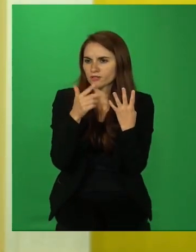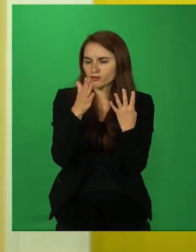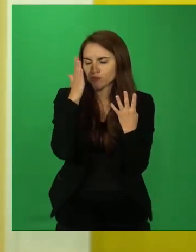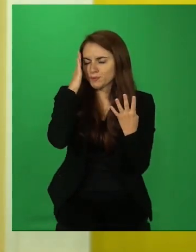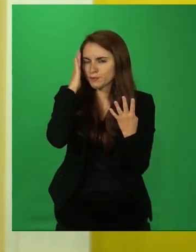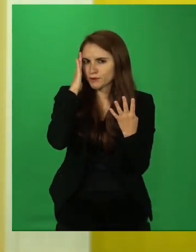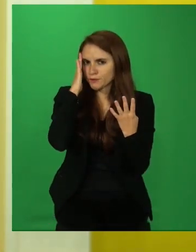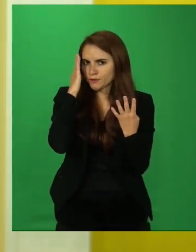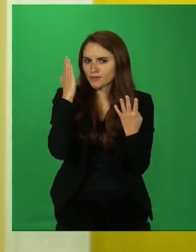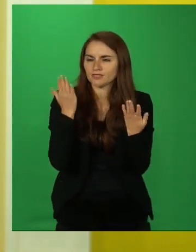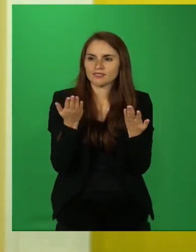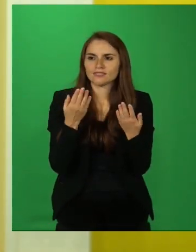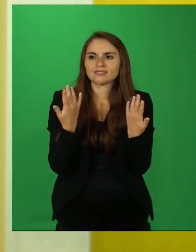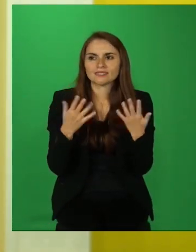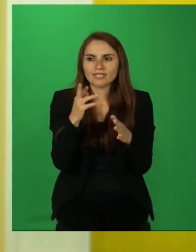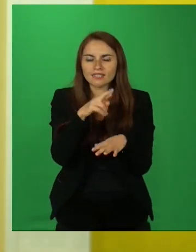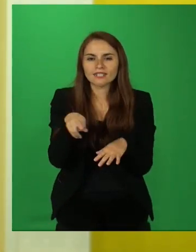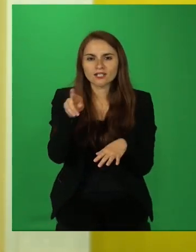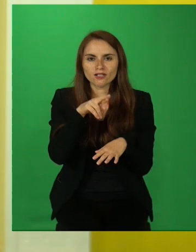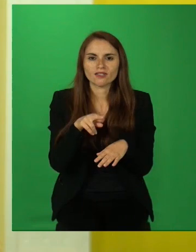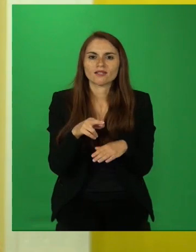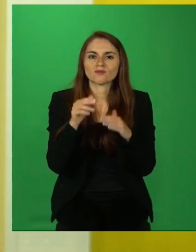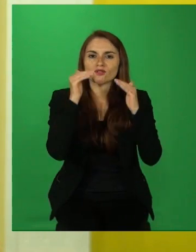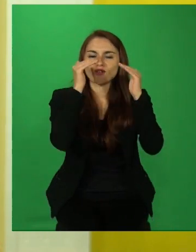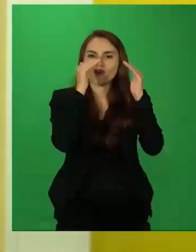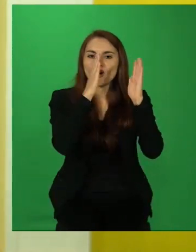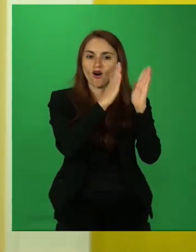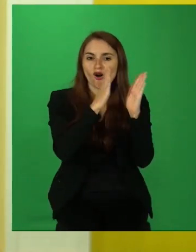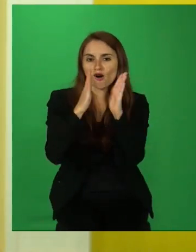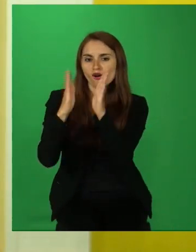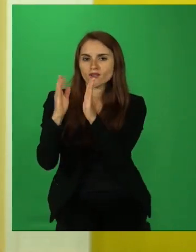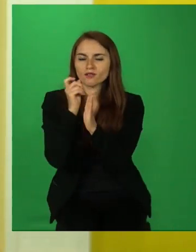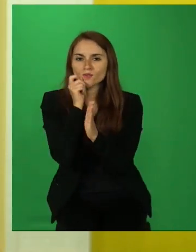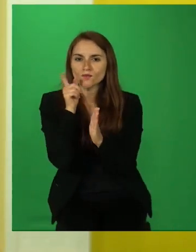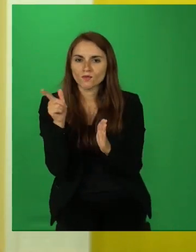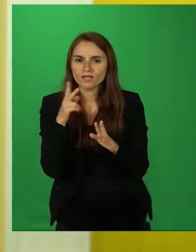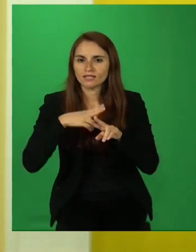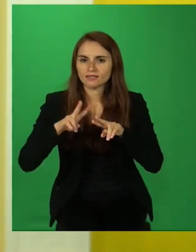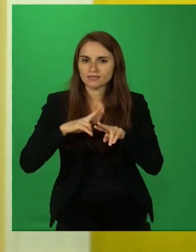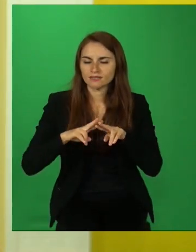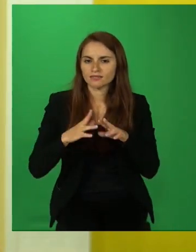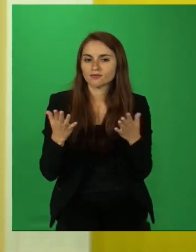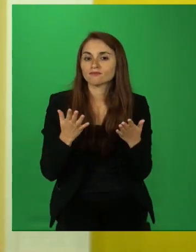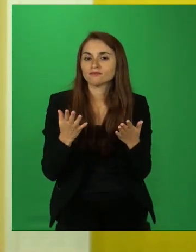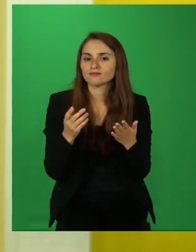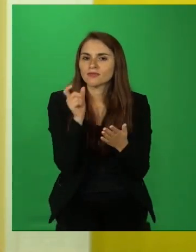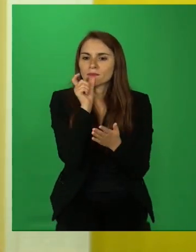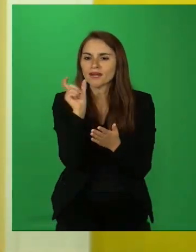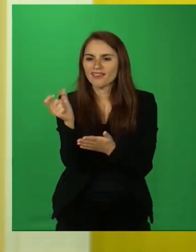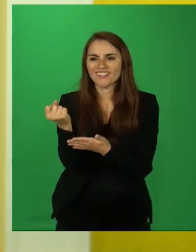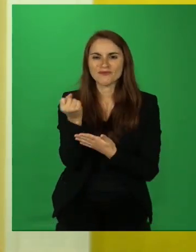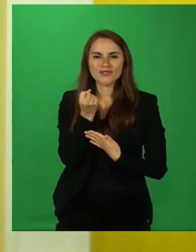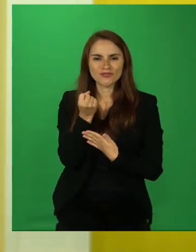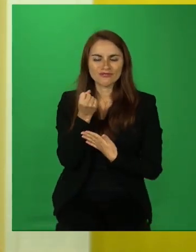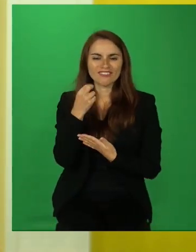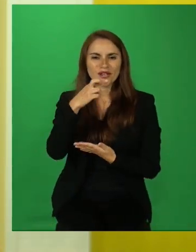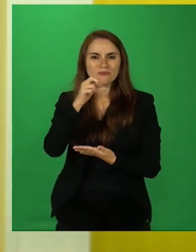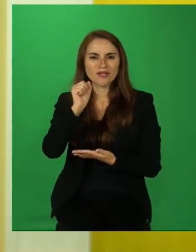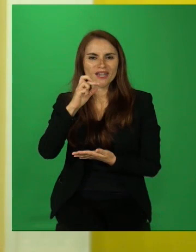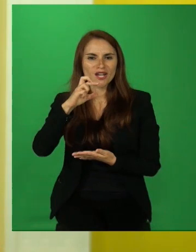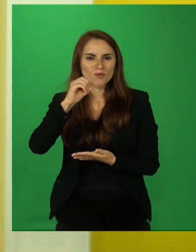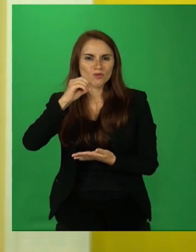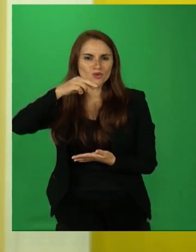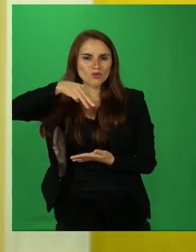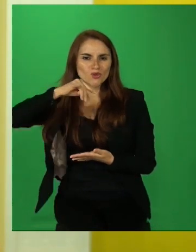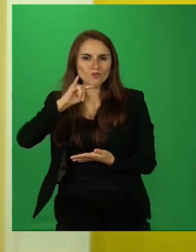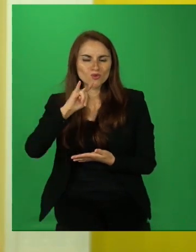ya recordamos la jerarquía de las operaciones utilizando qué cosas papo moda vamos a trabajar hasta